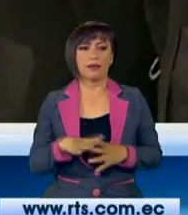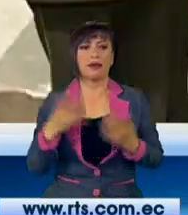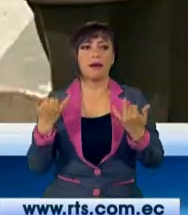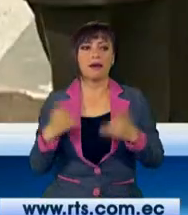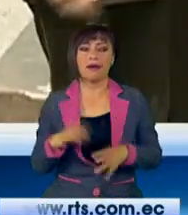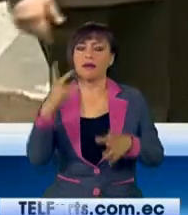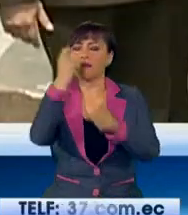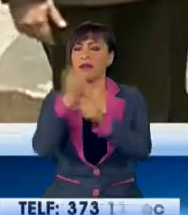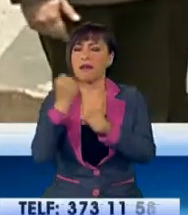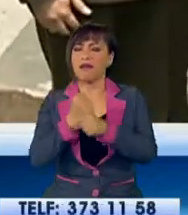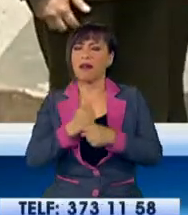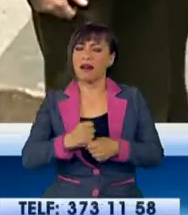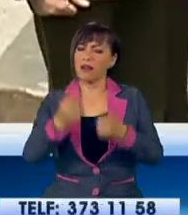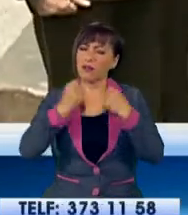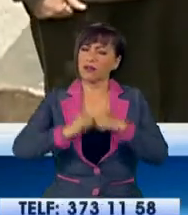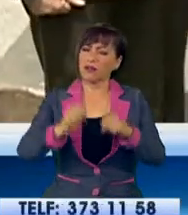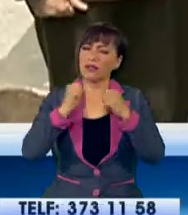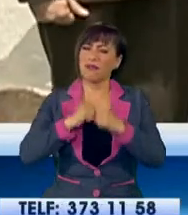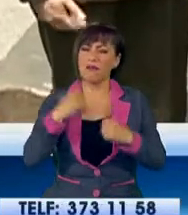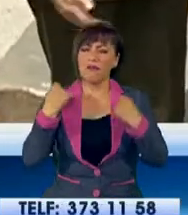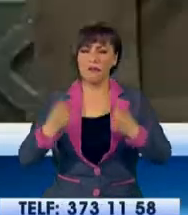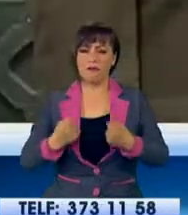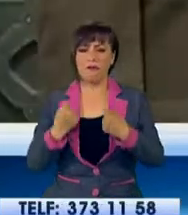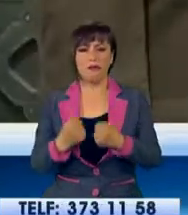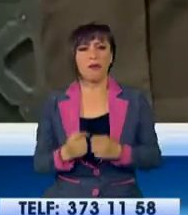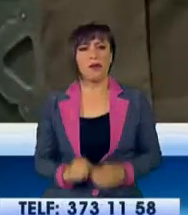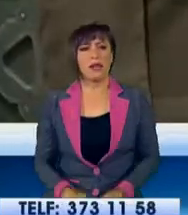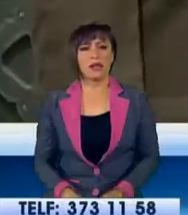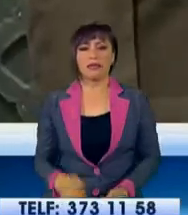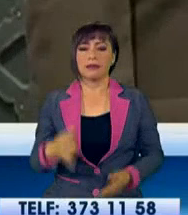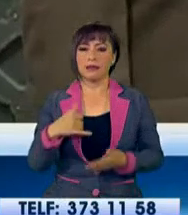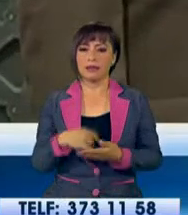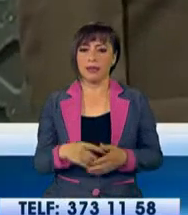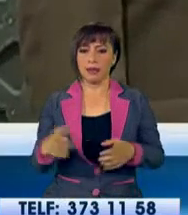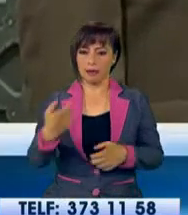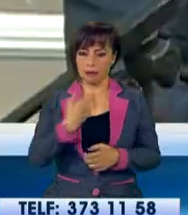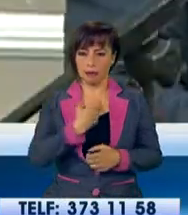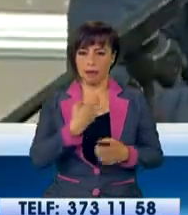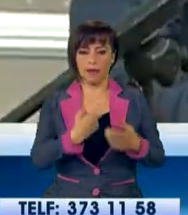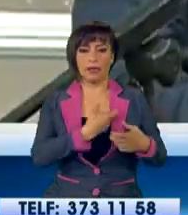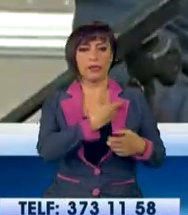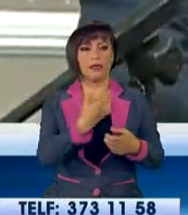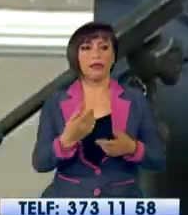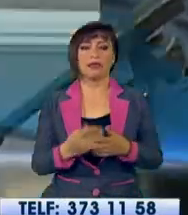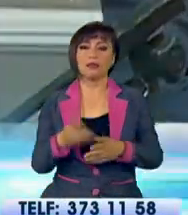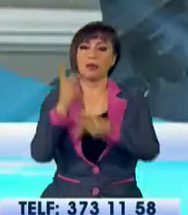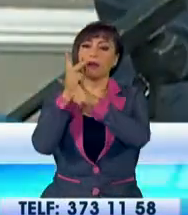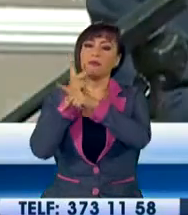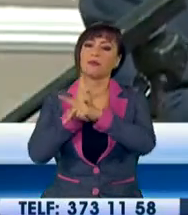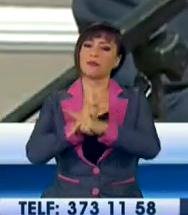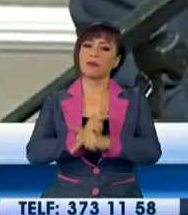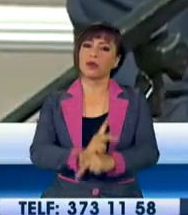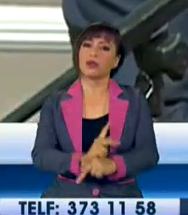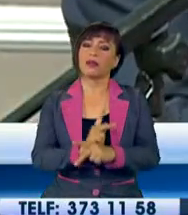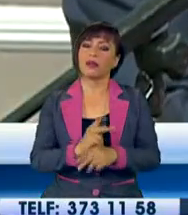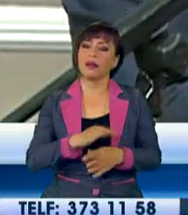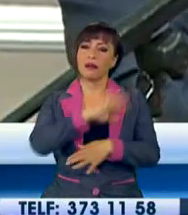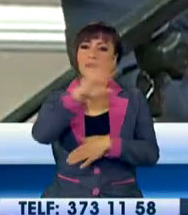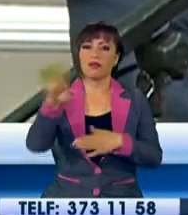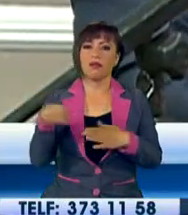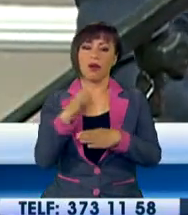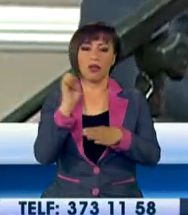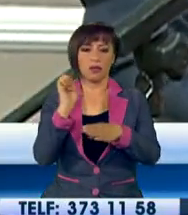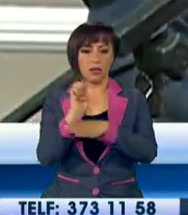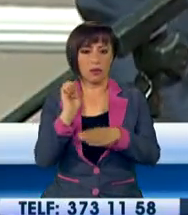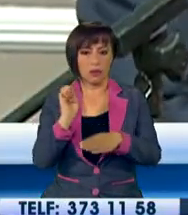sido el trabajo de los agentes que conforman la UIAD, creada en el año 2010. Para proteger a los ecuatorianos y